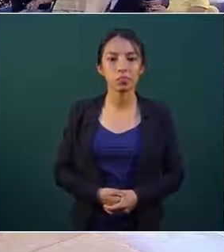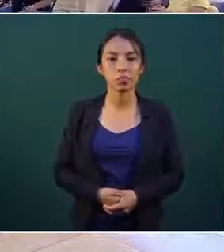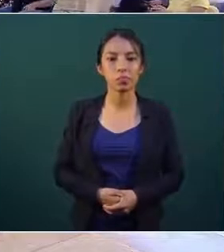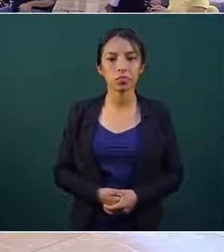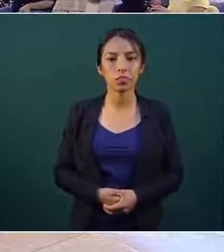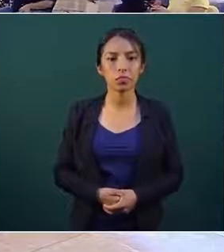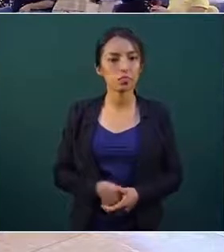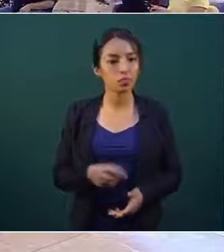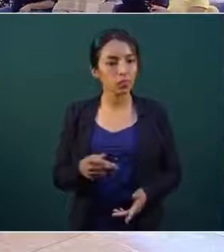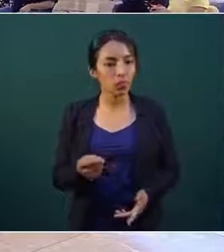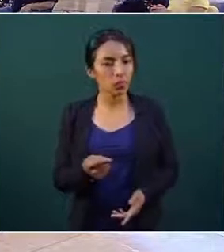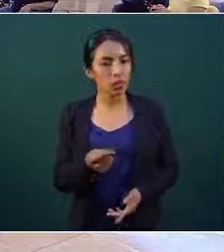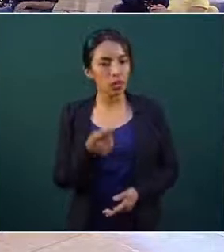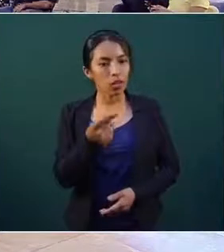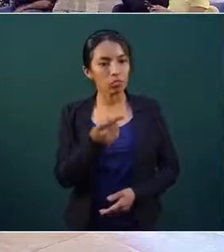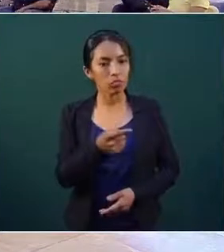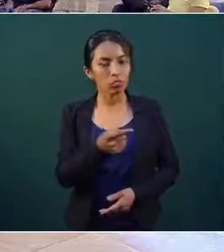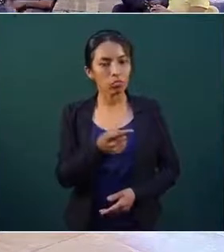Tú eres